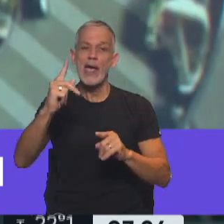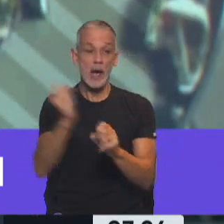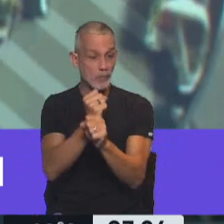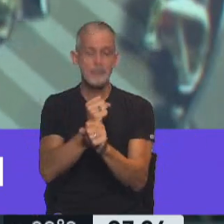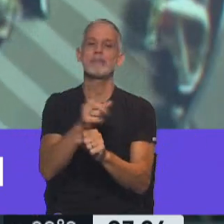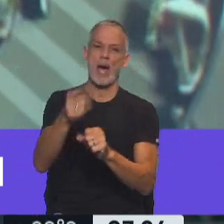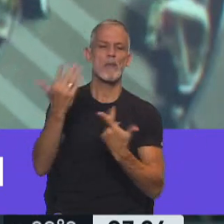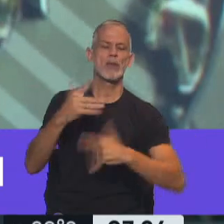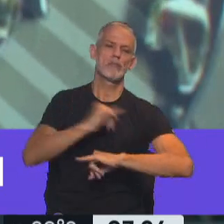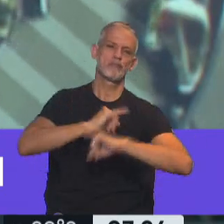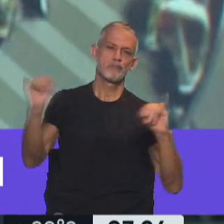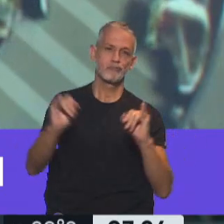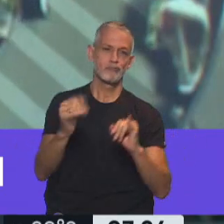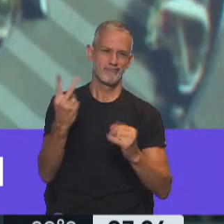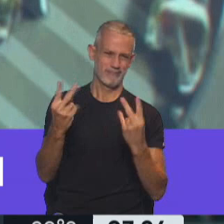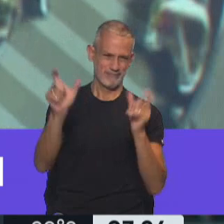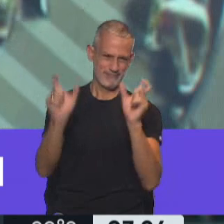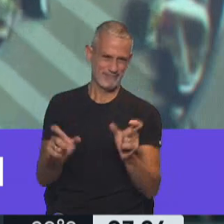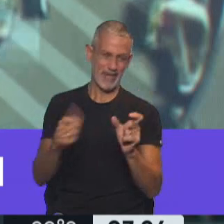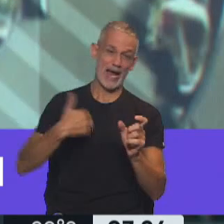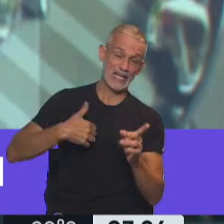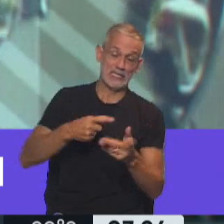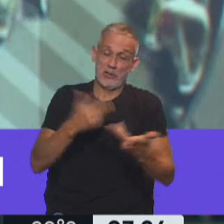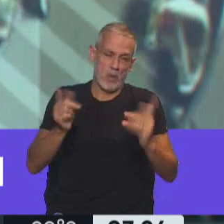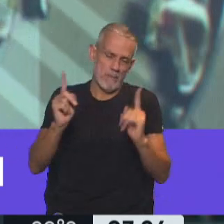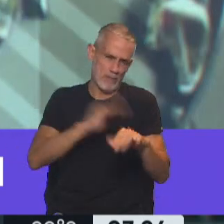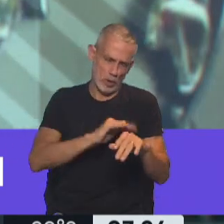haber un comunicado conjunto, no sé si al mismo